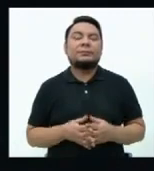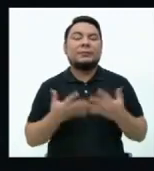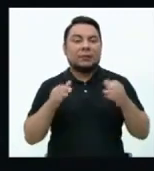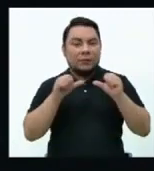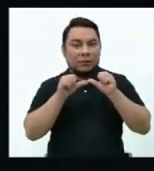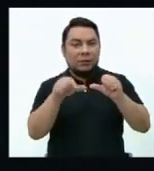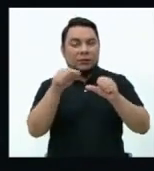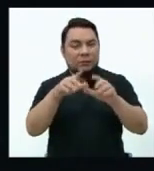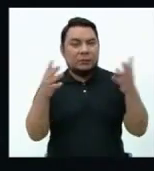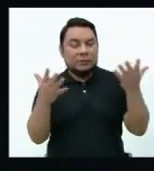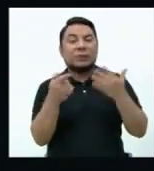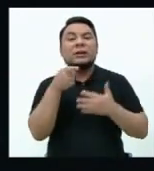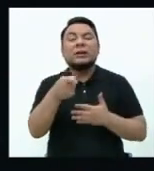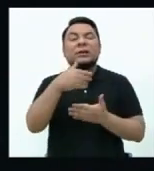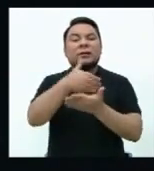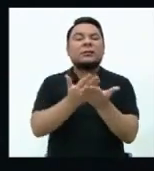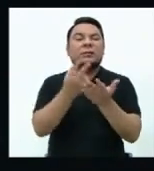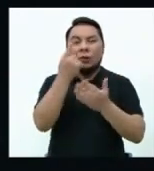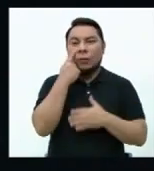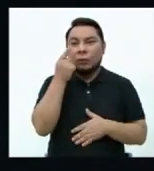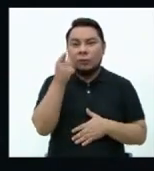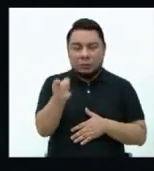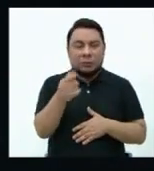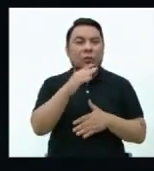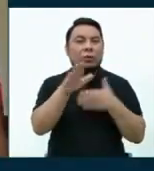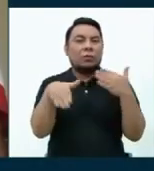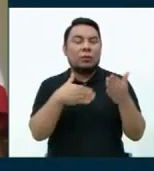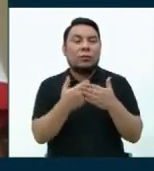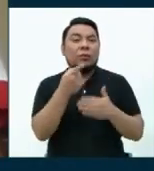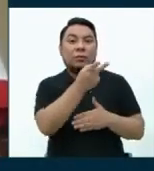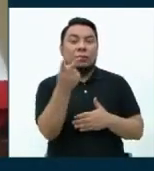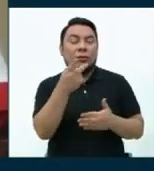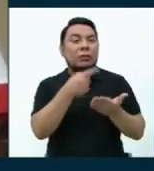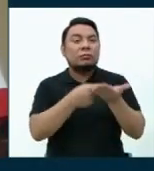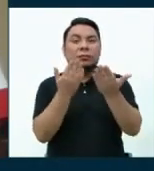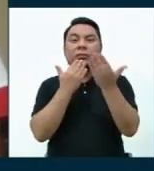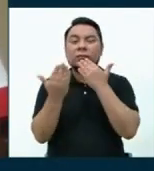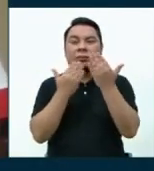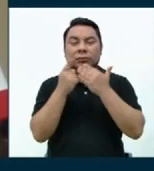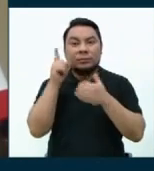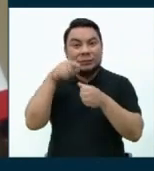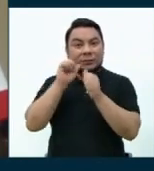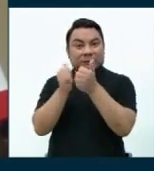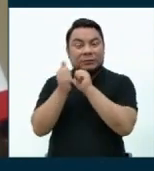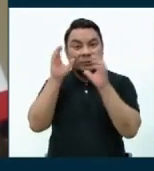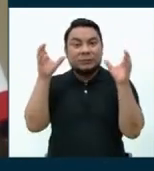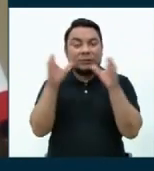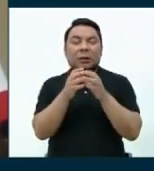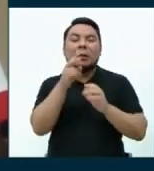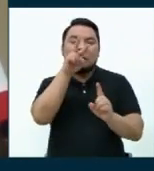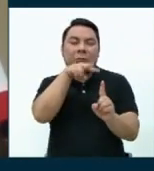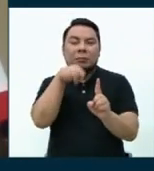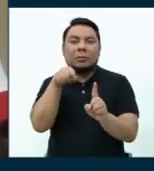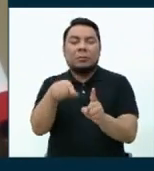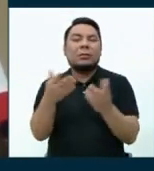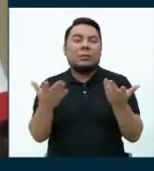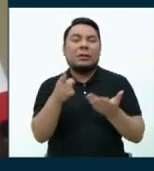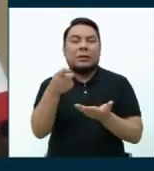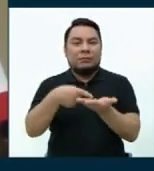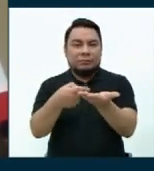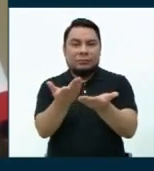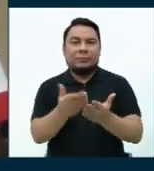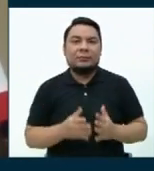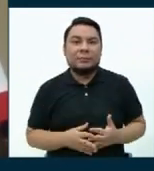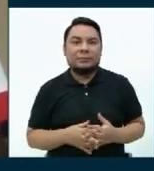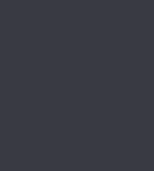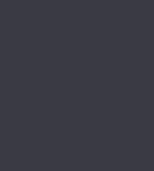Continuamos con el programa y en este bloque conoceremos las destrezas que tienen las candidatas al Parlamento para debatir. Este es el segmento de El Debate.